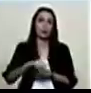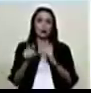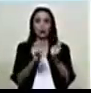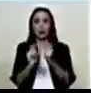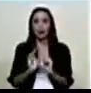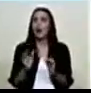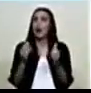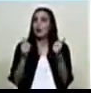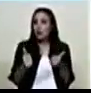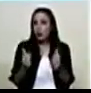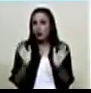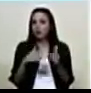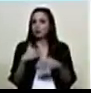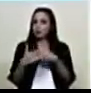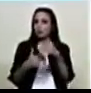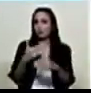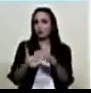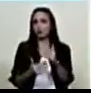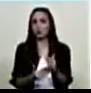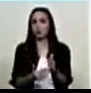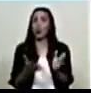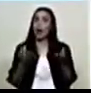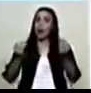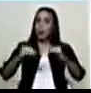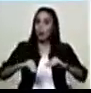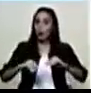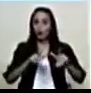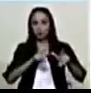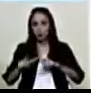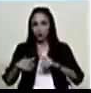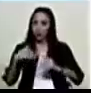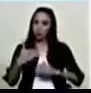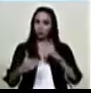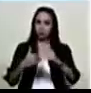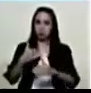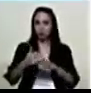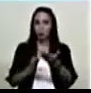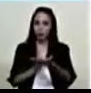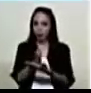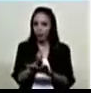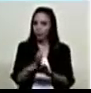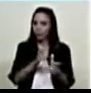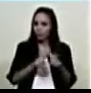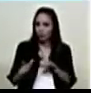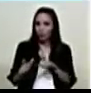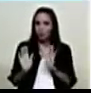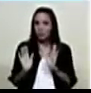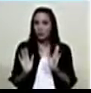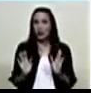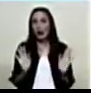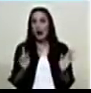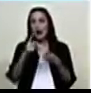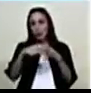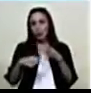Muy bien, me parece. Logramos un acuerdo bien avanzado, progresista, que da